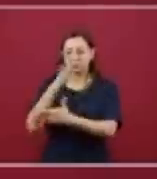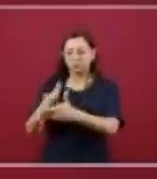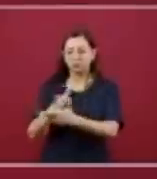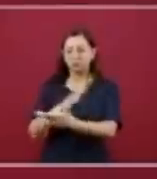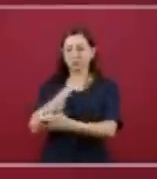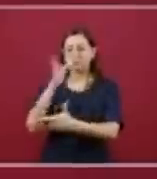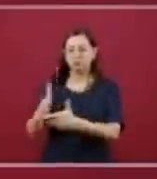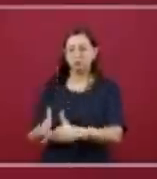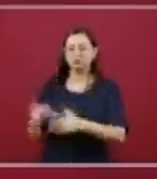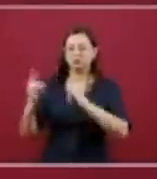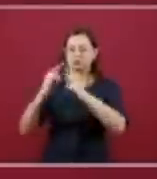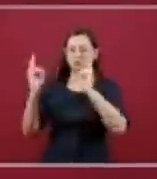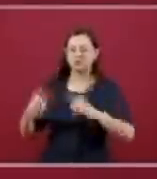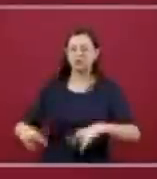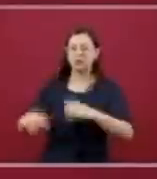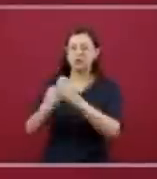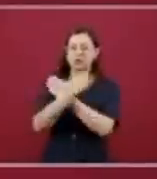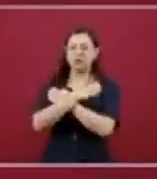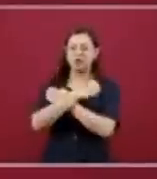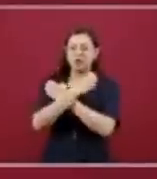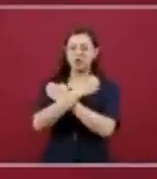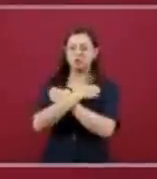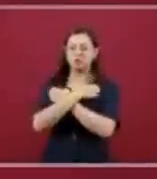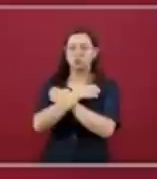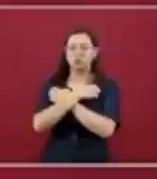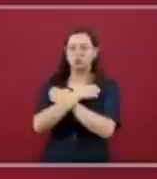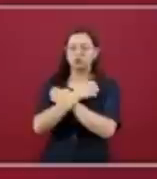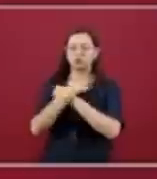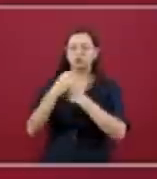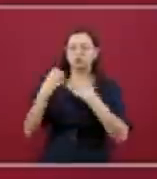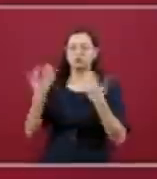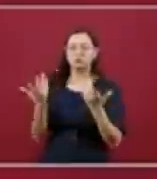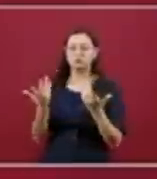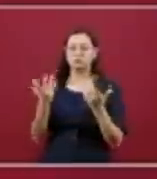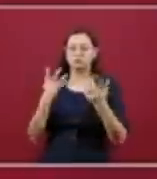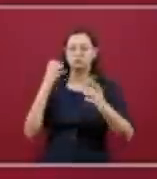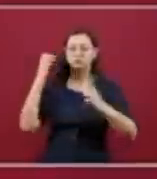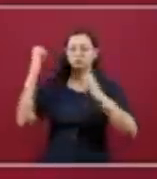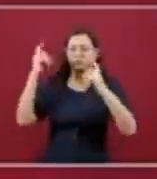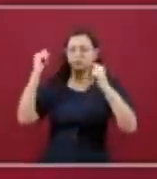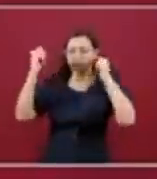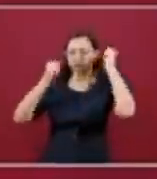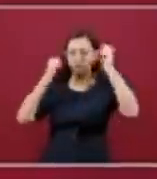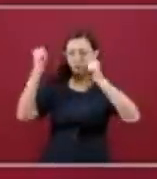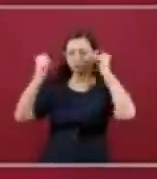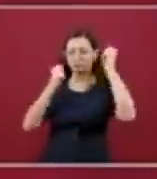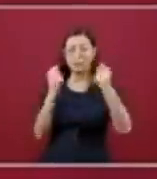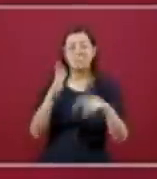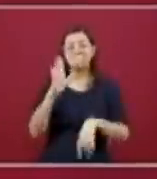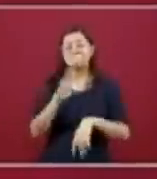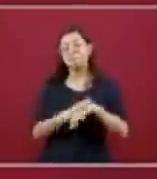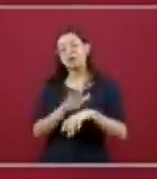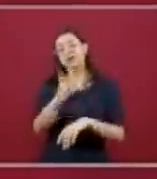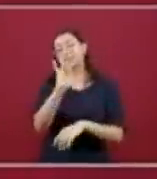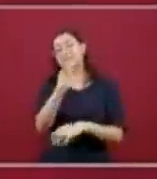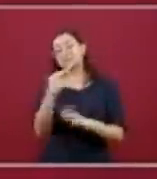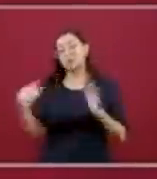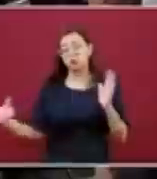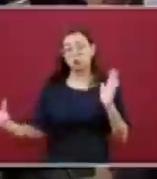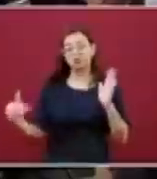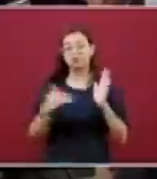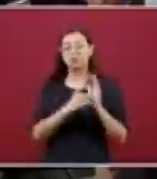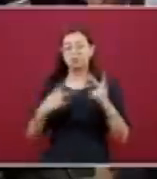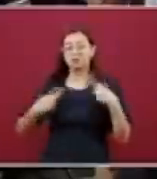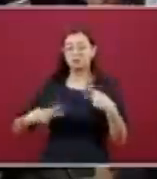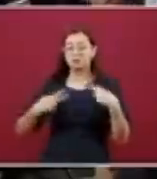de educación ecológica más de 50,000, que el costo-beneficio para el disfrute de esta área